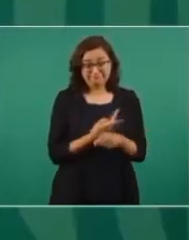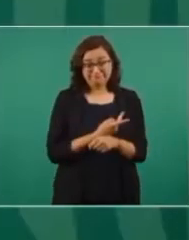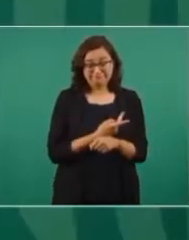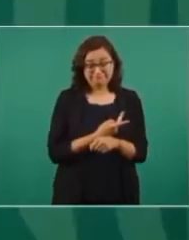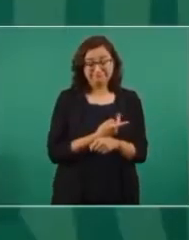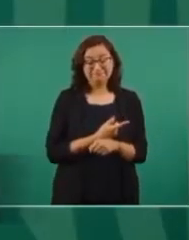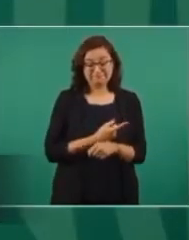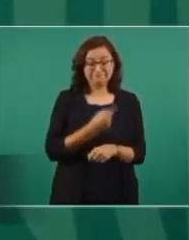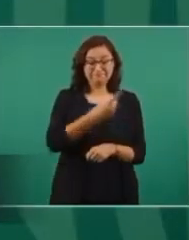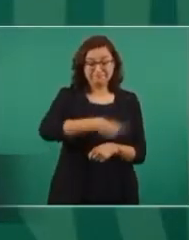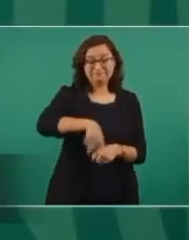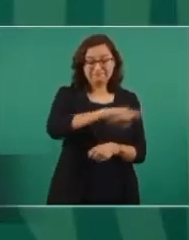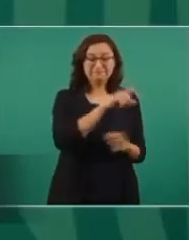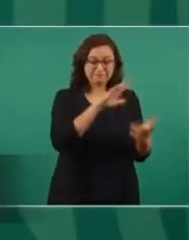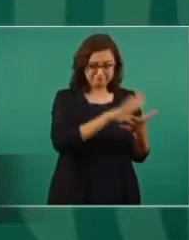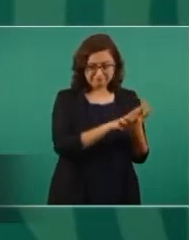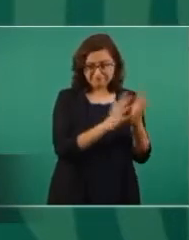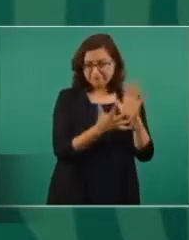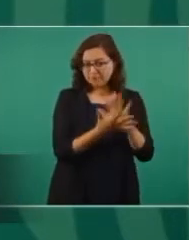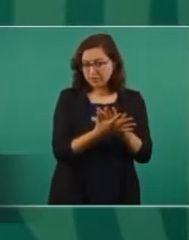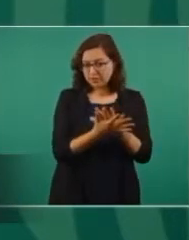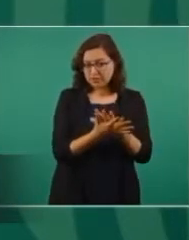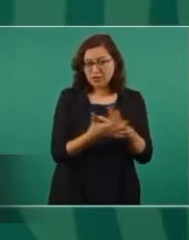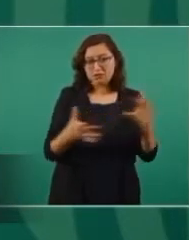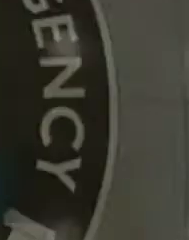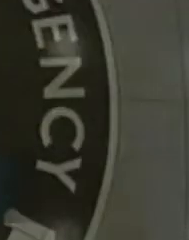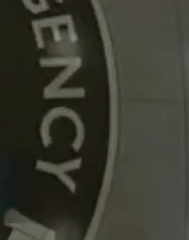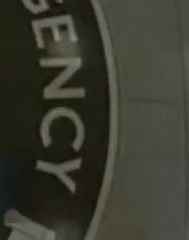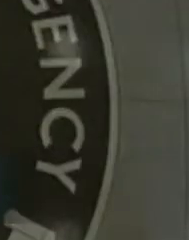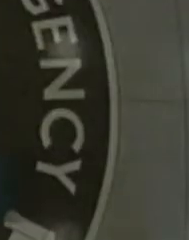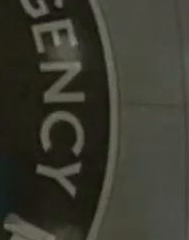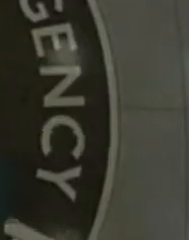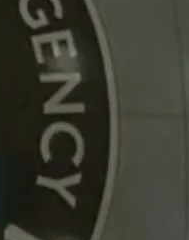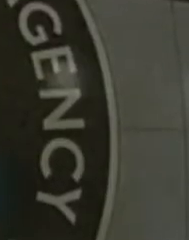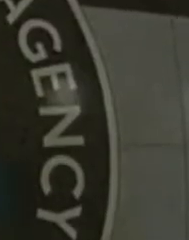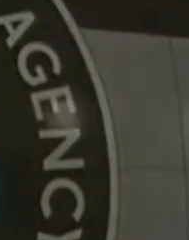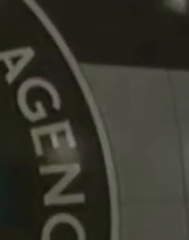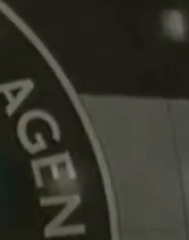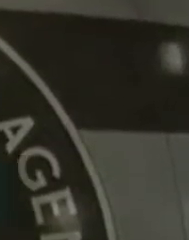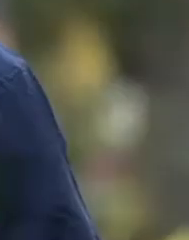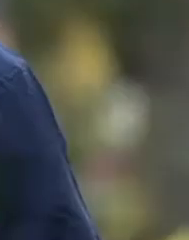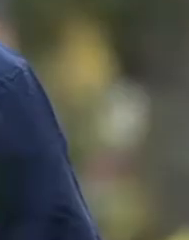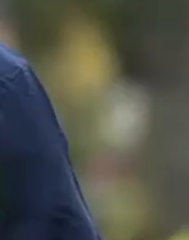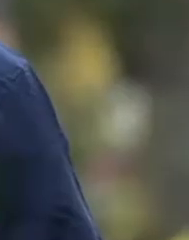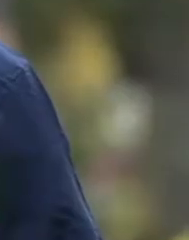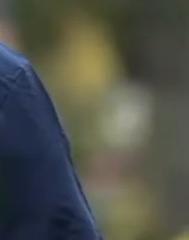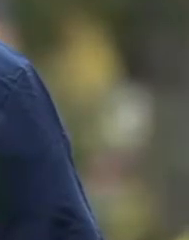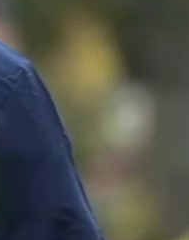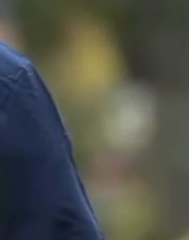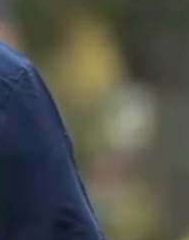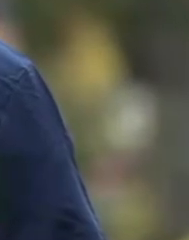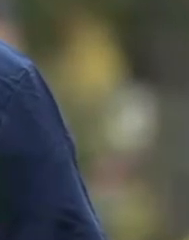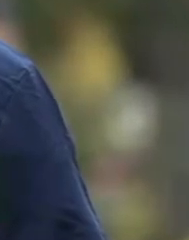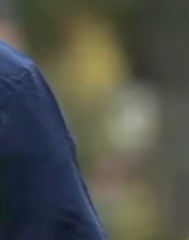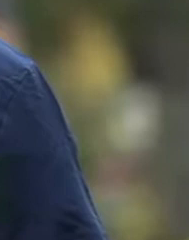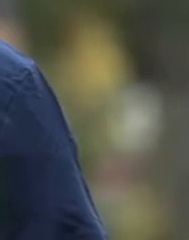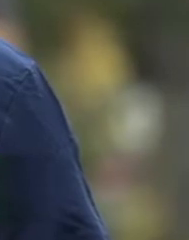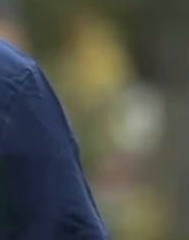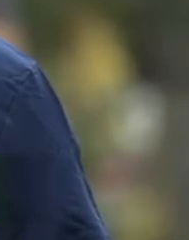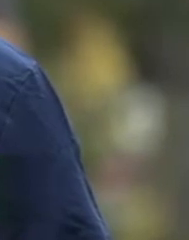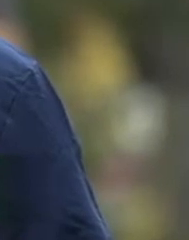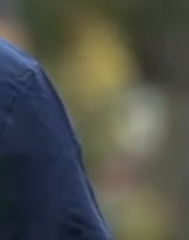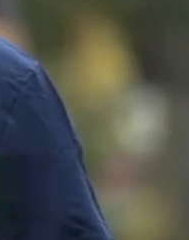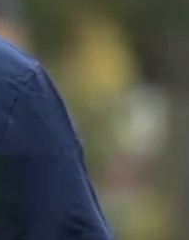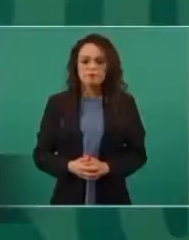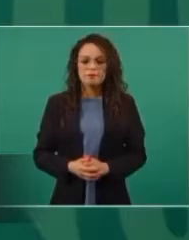El presidente Andrés Manuel López Obrador dijo hoy que el director de la Agencia Central de Inteligencia, William Joseph Burns, será bienvenido